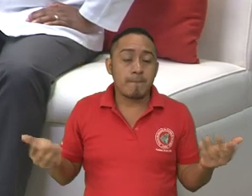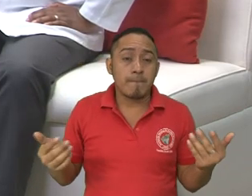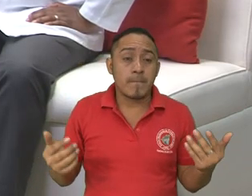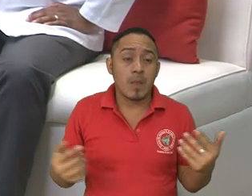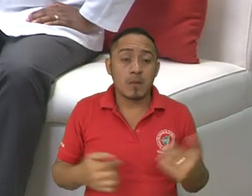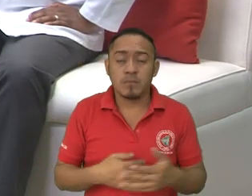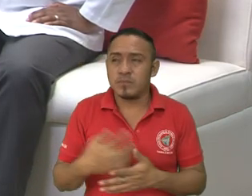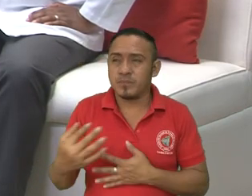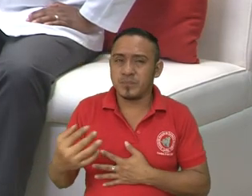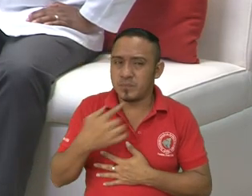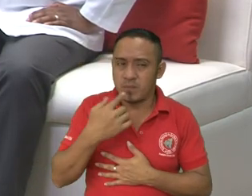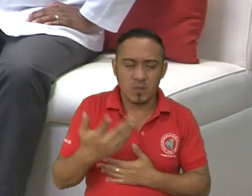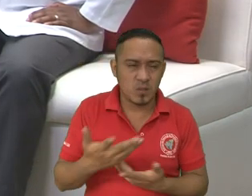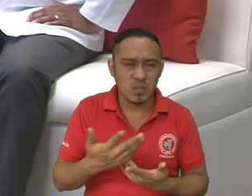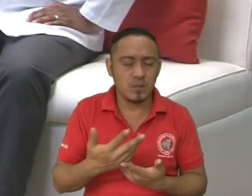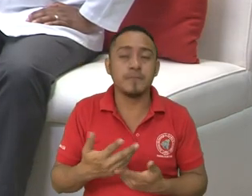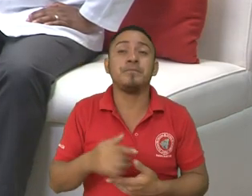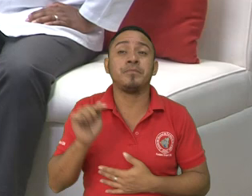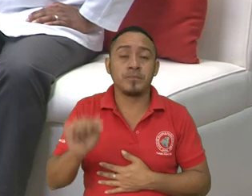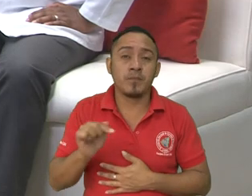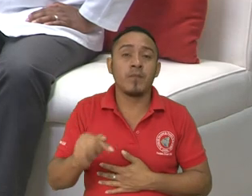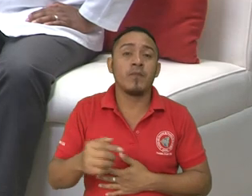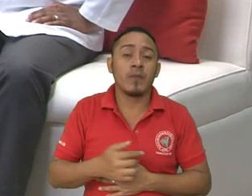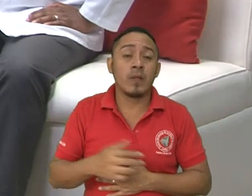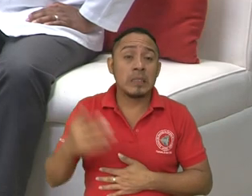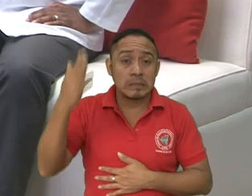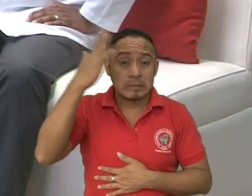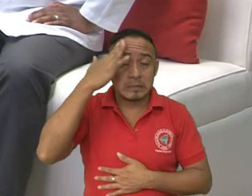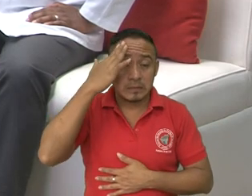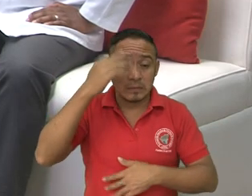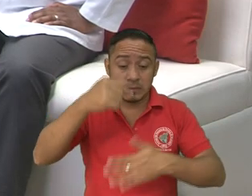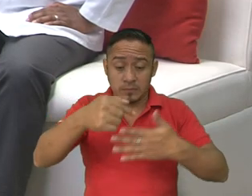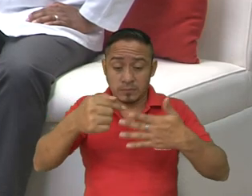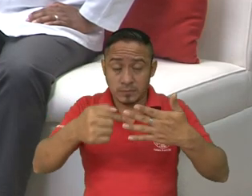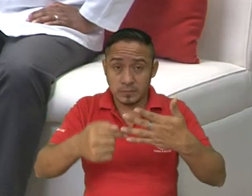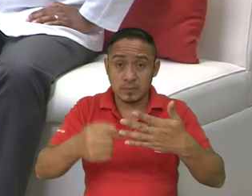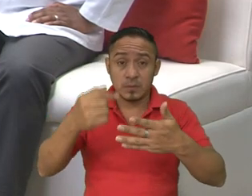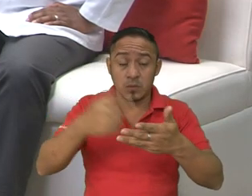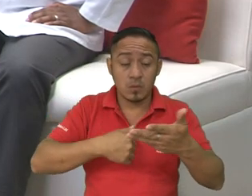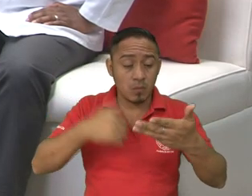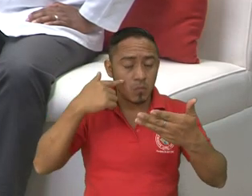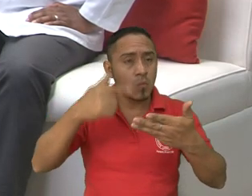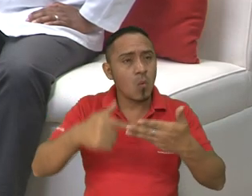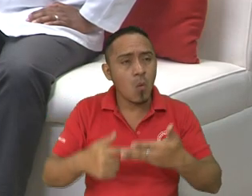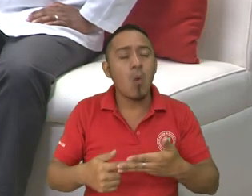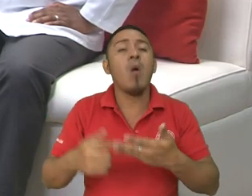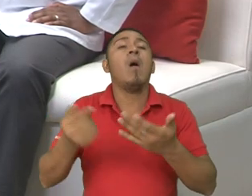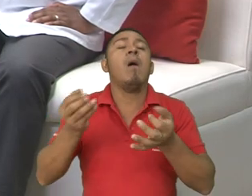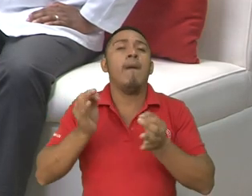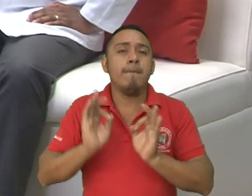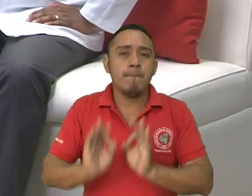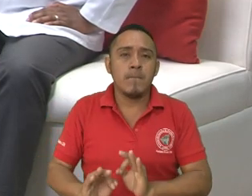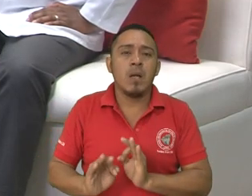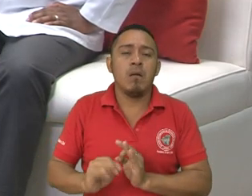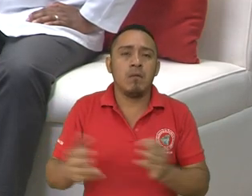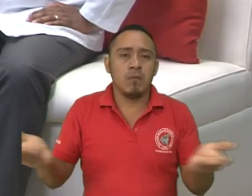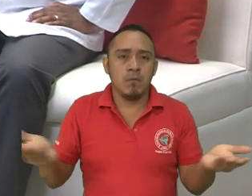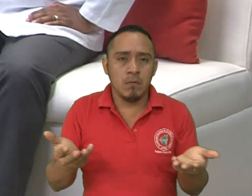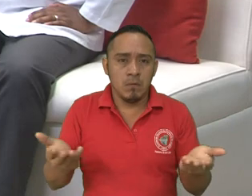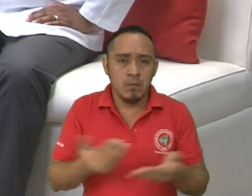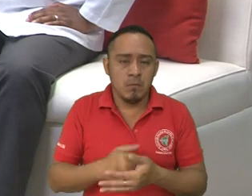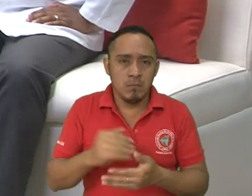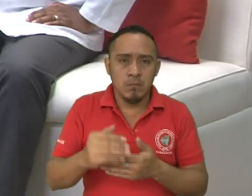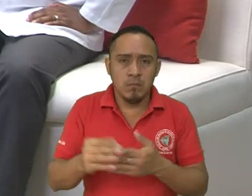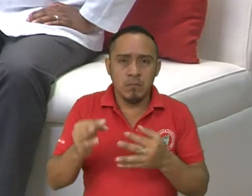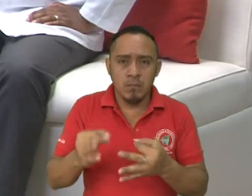describirla ni clasificarla. Entonces, hay que siempre tener en cuenta los síntomas que estamos presentando para que así sea abordado